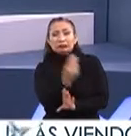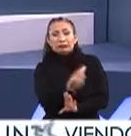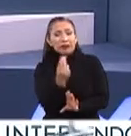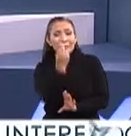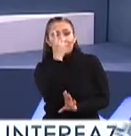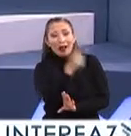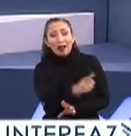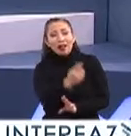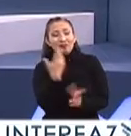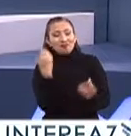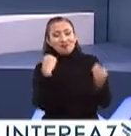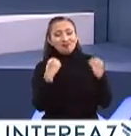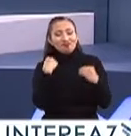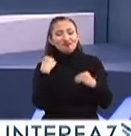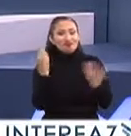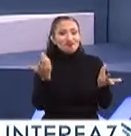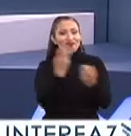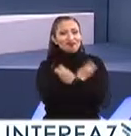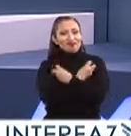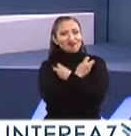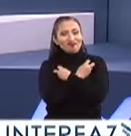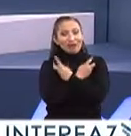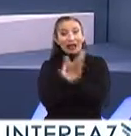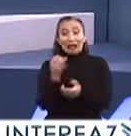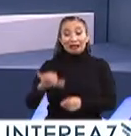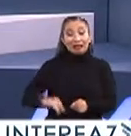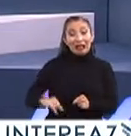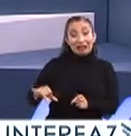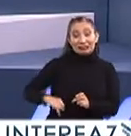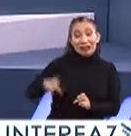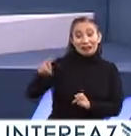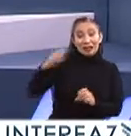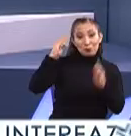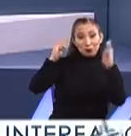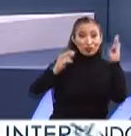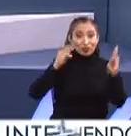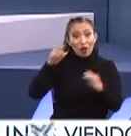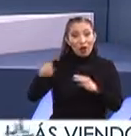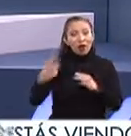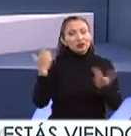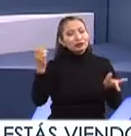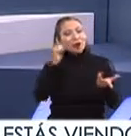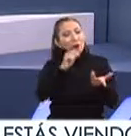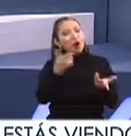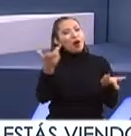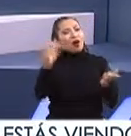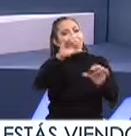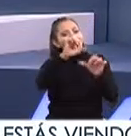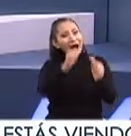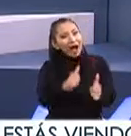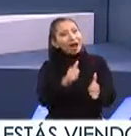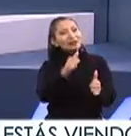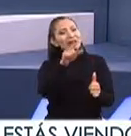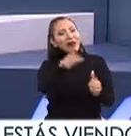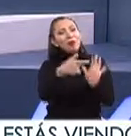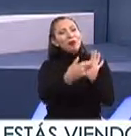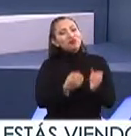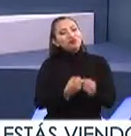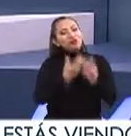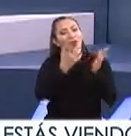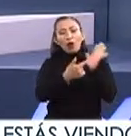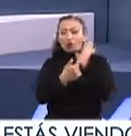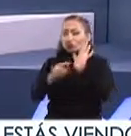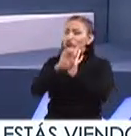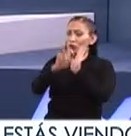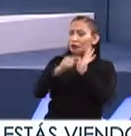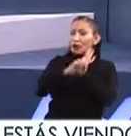necesarios para poder ser una Catrina. Sí, ¿no? Y además lo interesante que hace el MUNAL, que es poner ciertos artistas, ¿no? Como inspiración, como